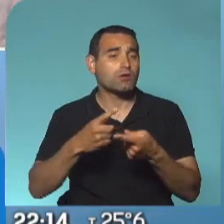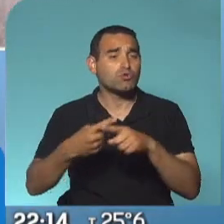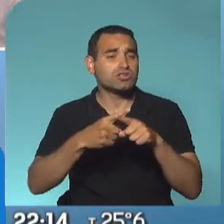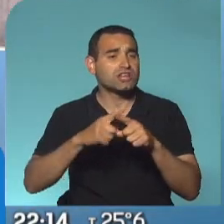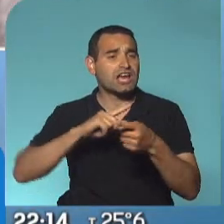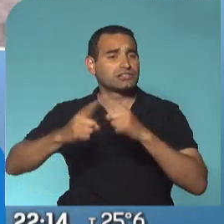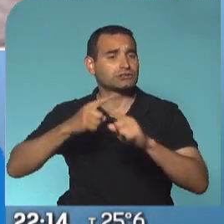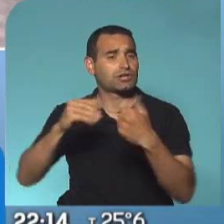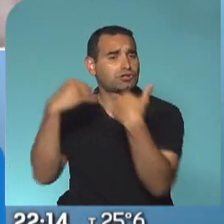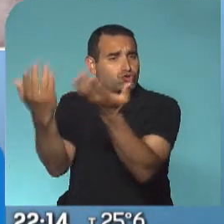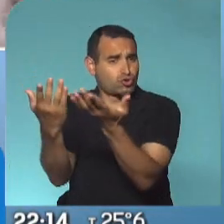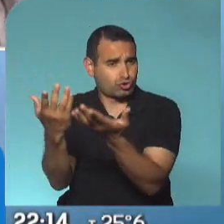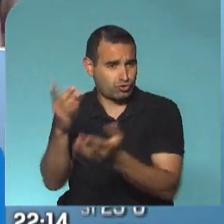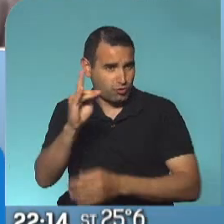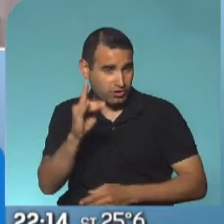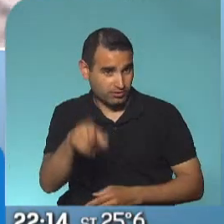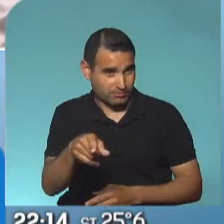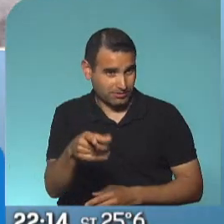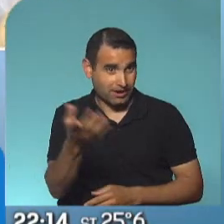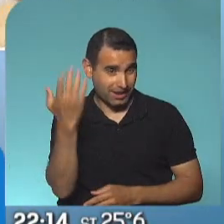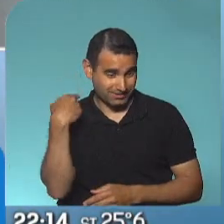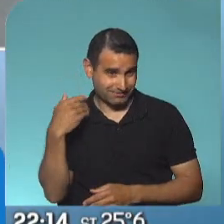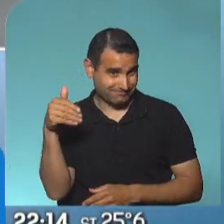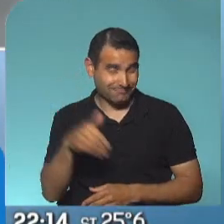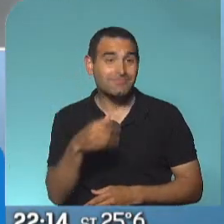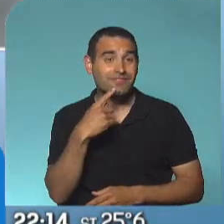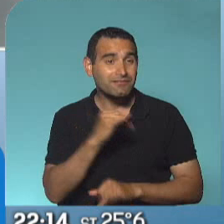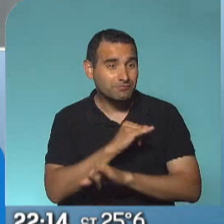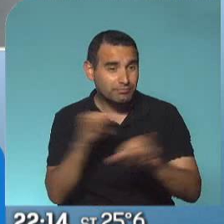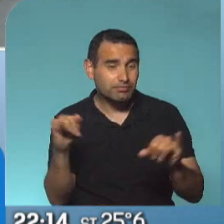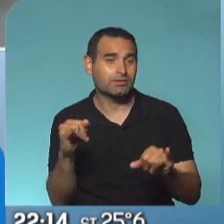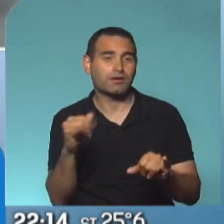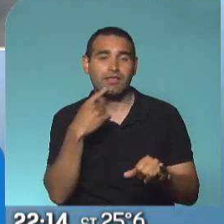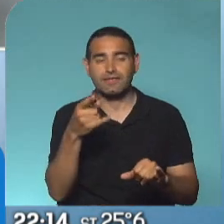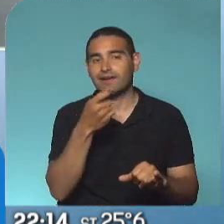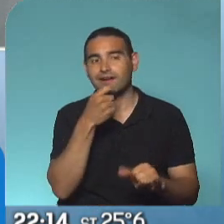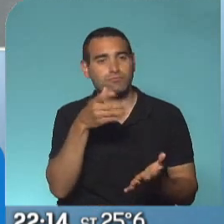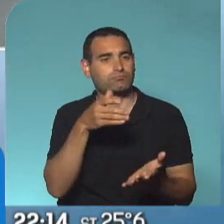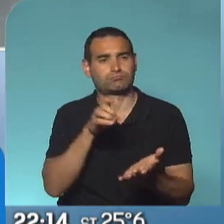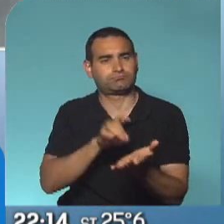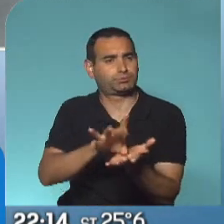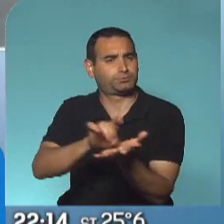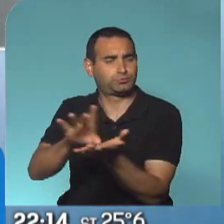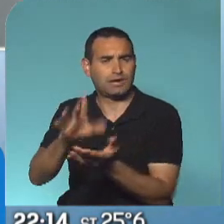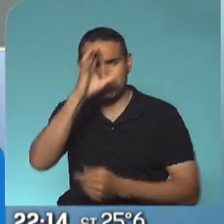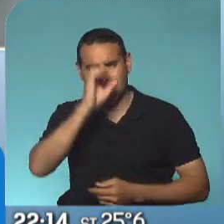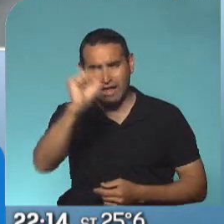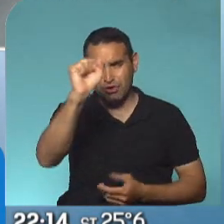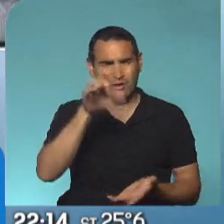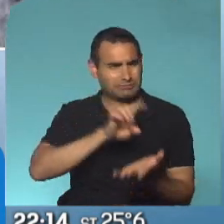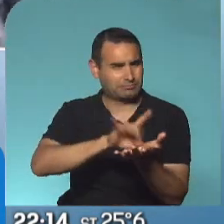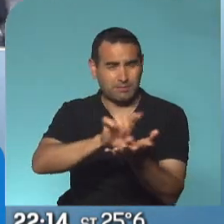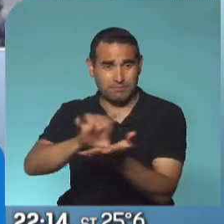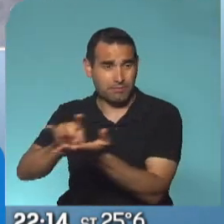Todas las definiciones que acabamos de escuchar antes de venir, donde han sido expulsados a los embajadores, a toda la diplomacia